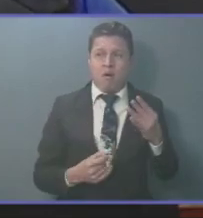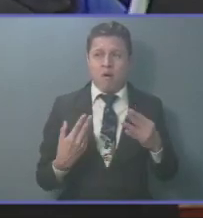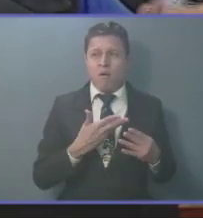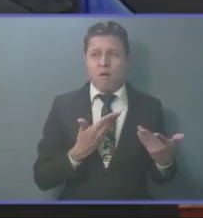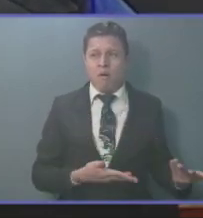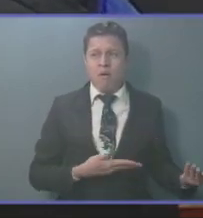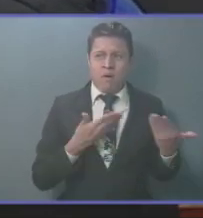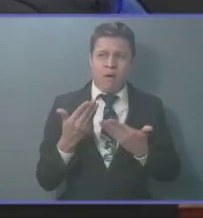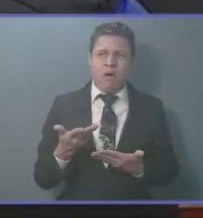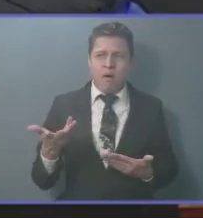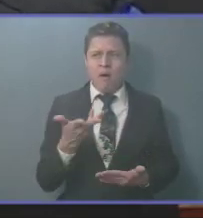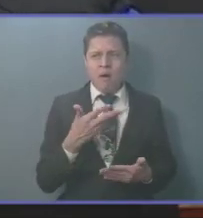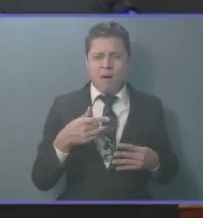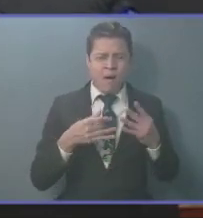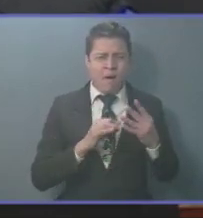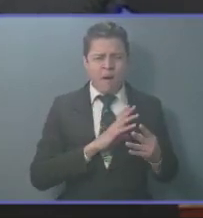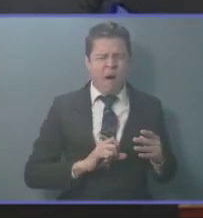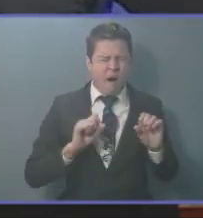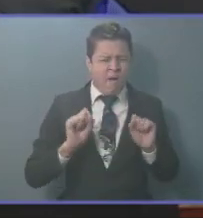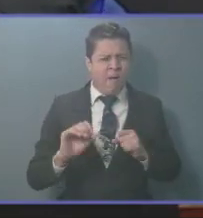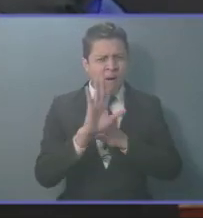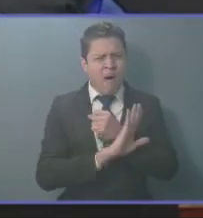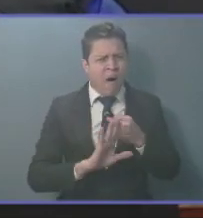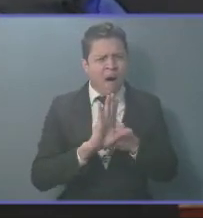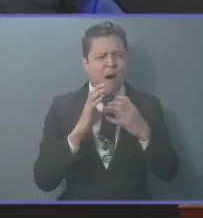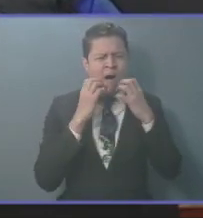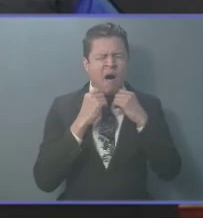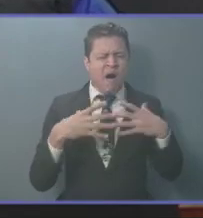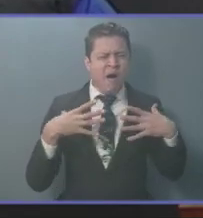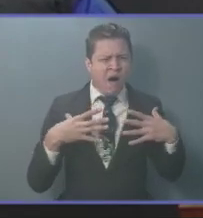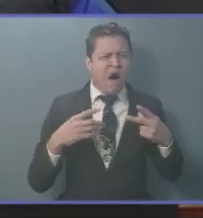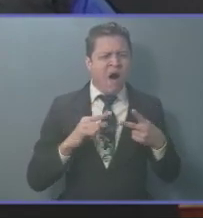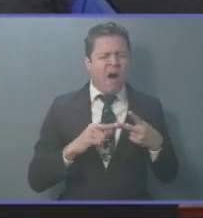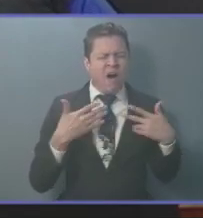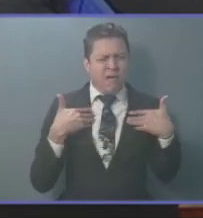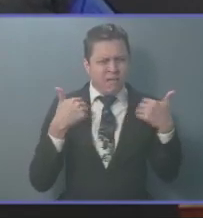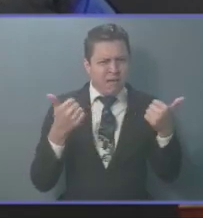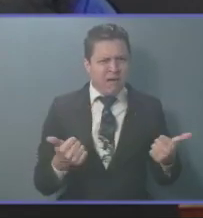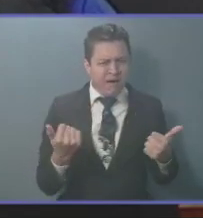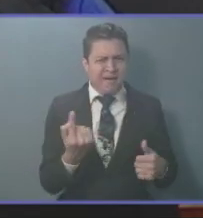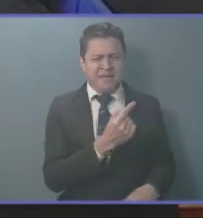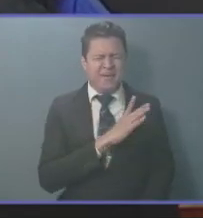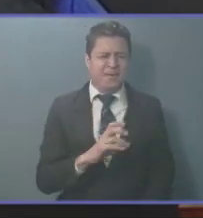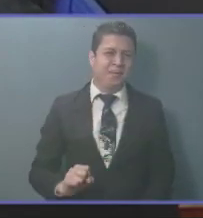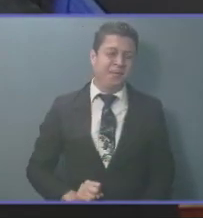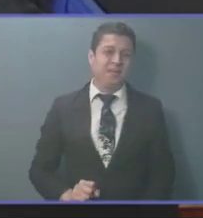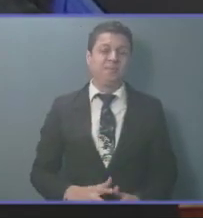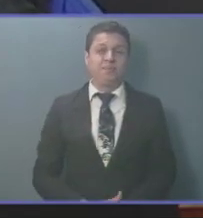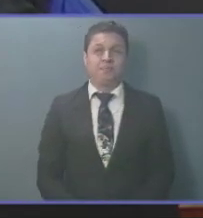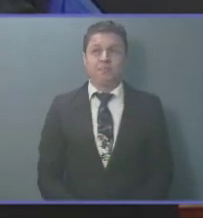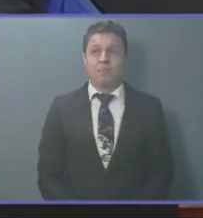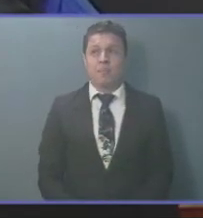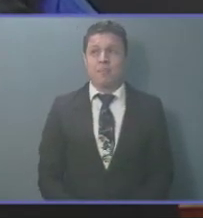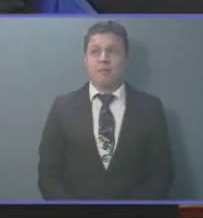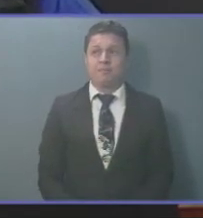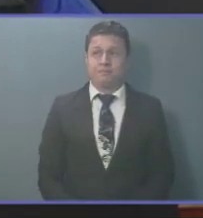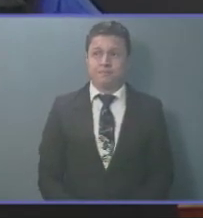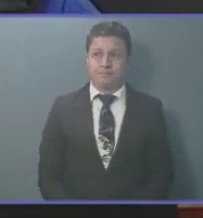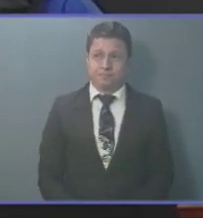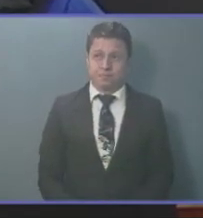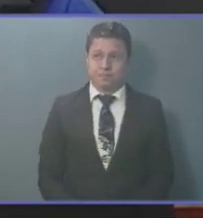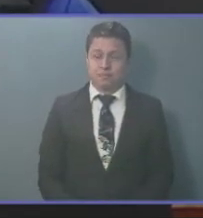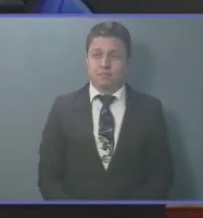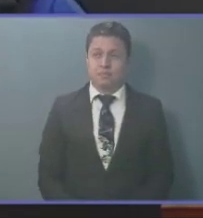hemos entregado para que pueda proteger la vida, la salud de los salvadoreños.